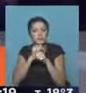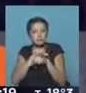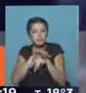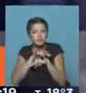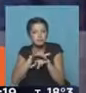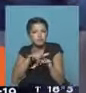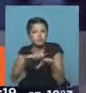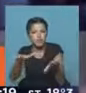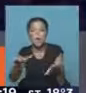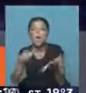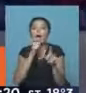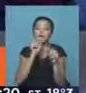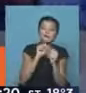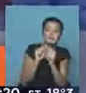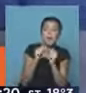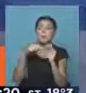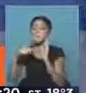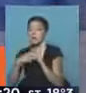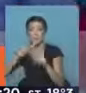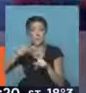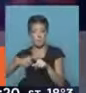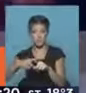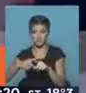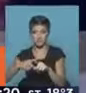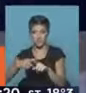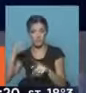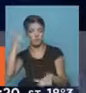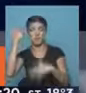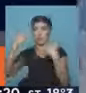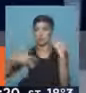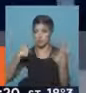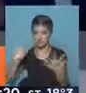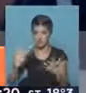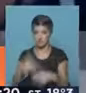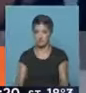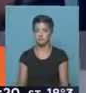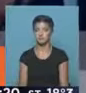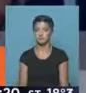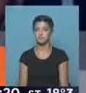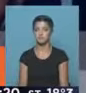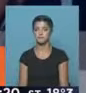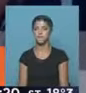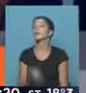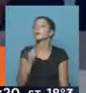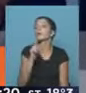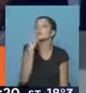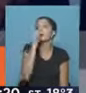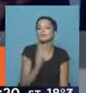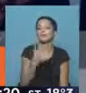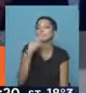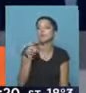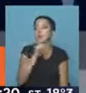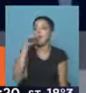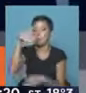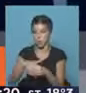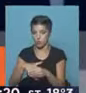por un lado, como malestar, pero políticamente como un gran desconcierto. Claro. Porque no hay solo gente que ha decidido no